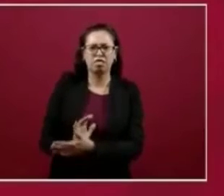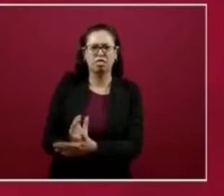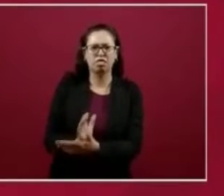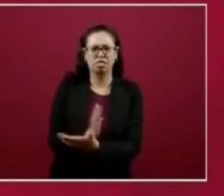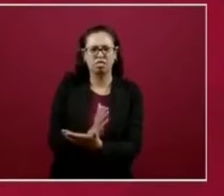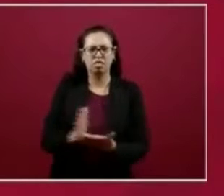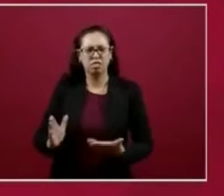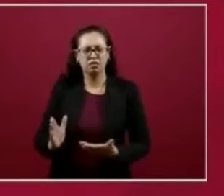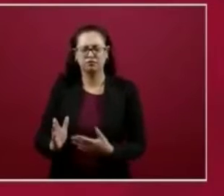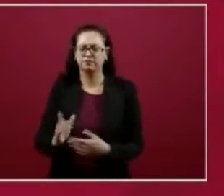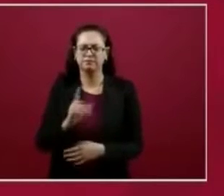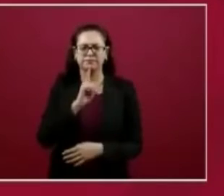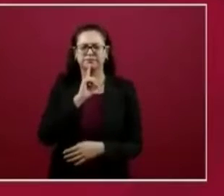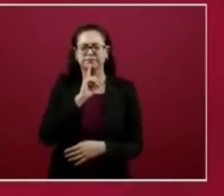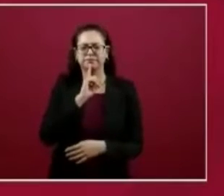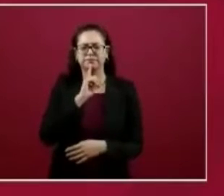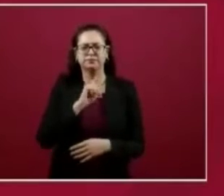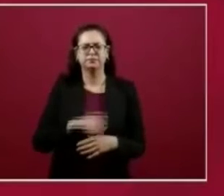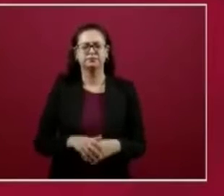discriminación.